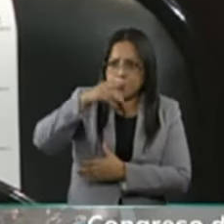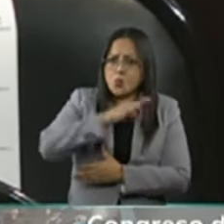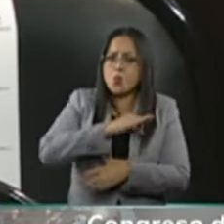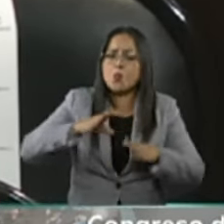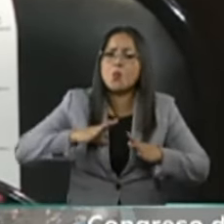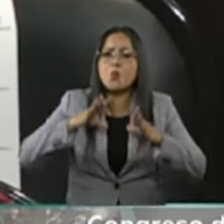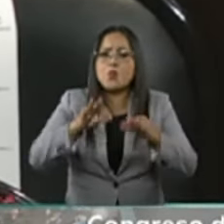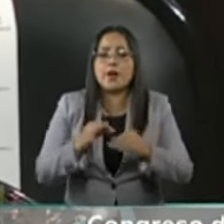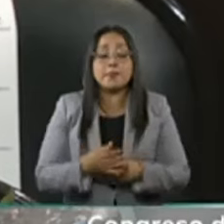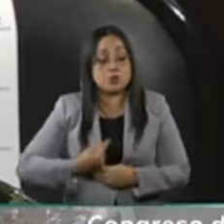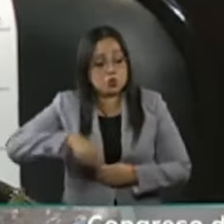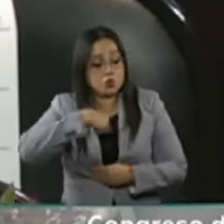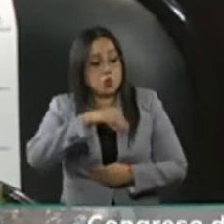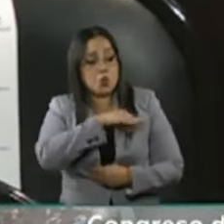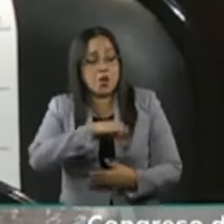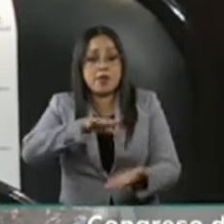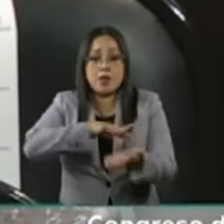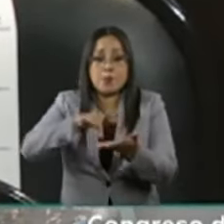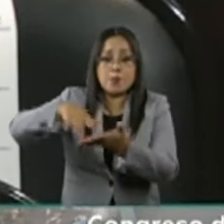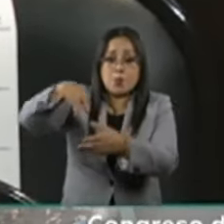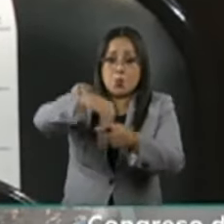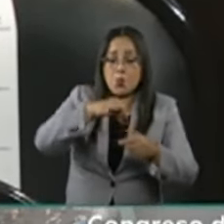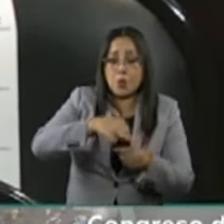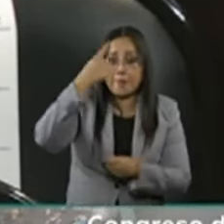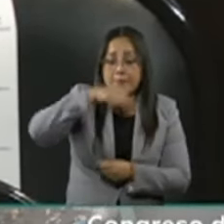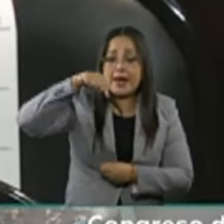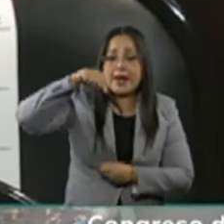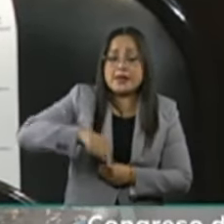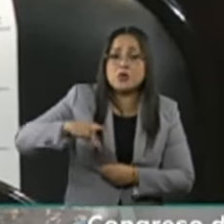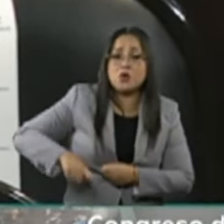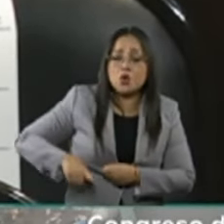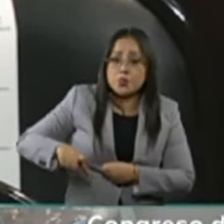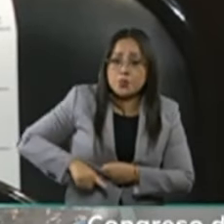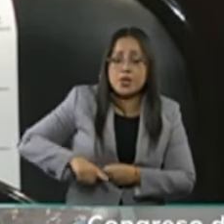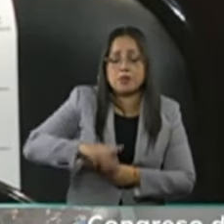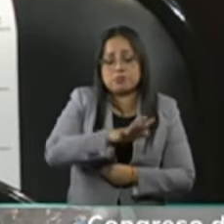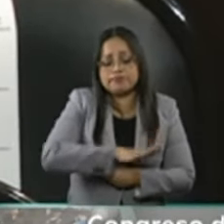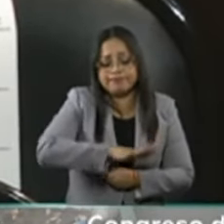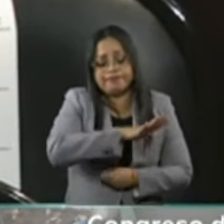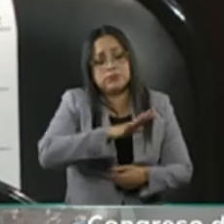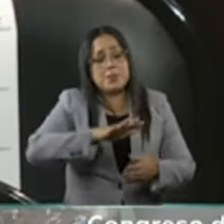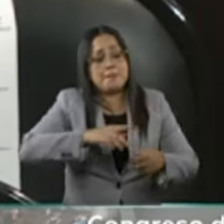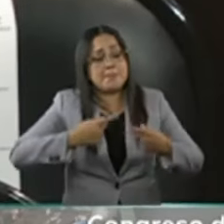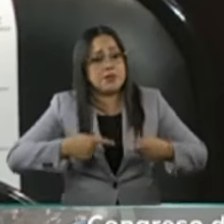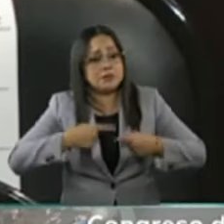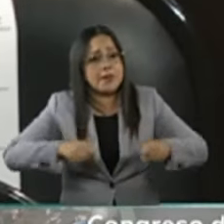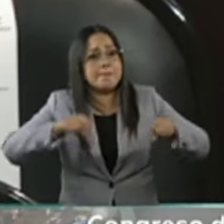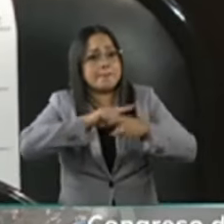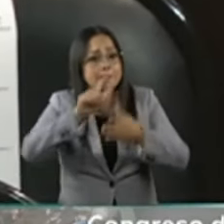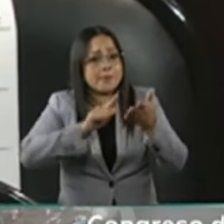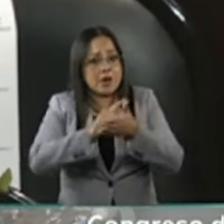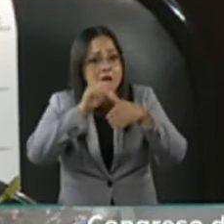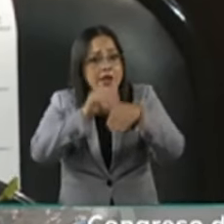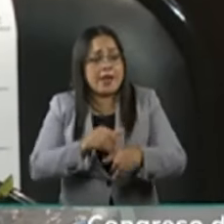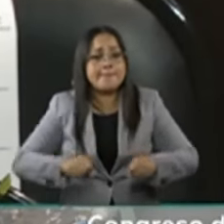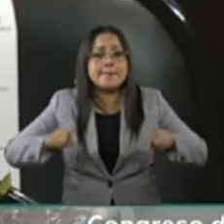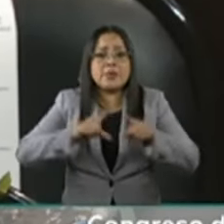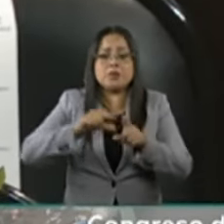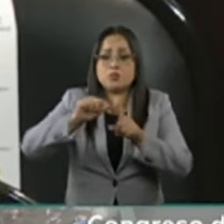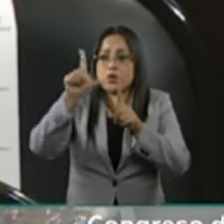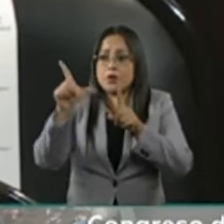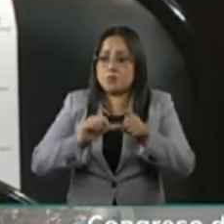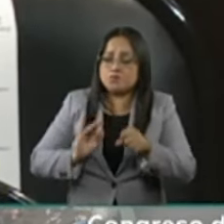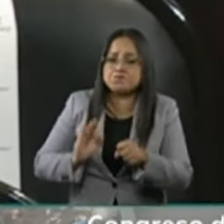nuestros votos también para defender el Estado de Derecho y a nuestra República. Hablo así y desde